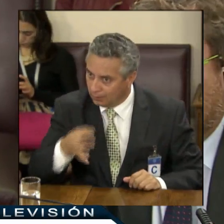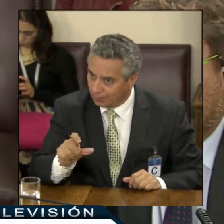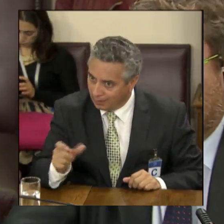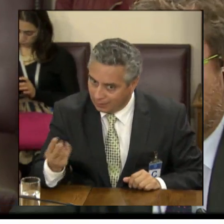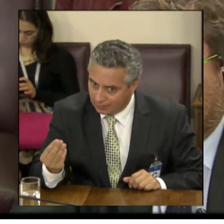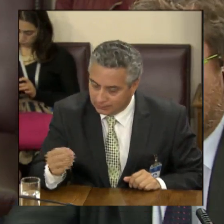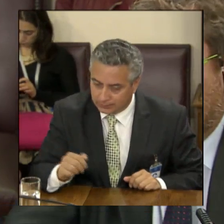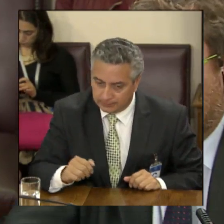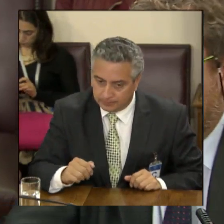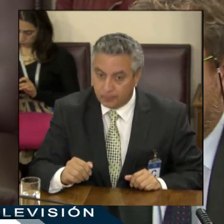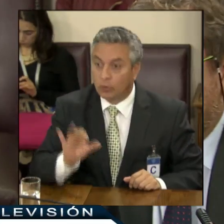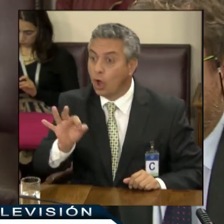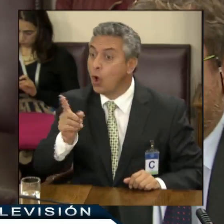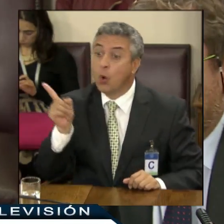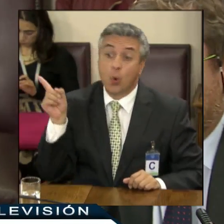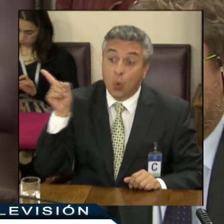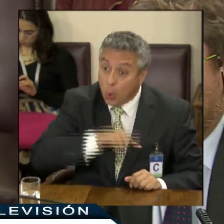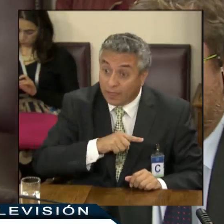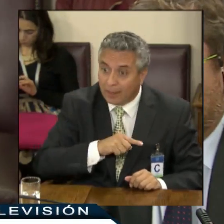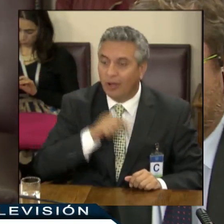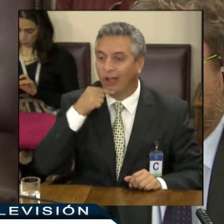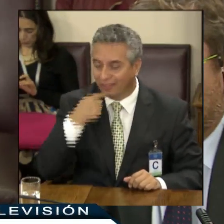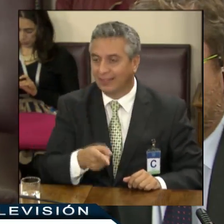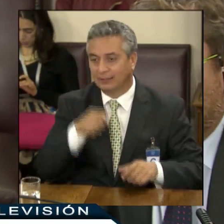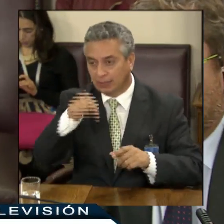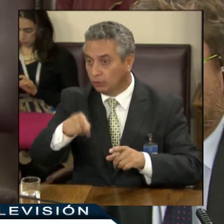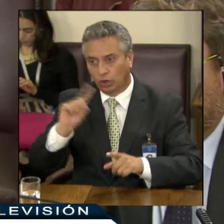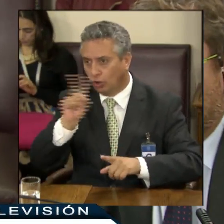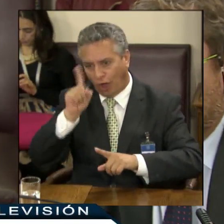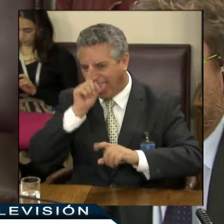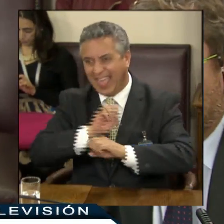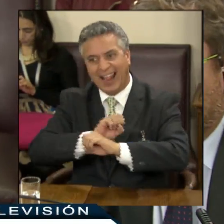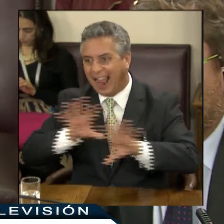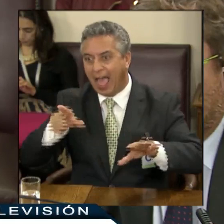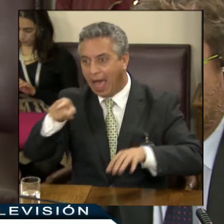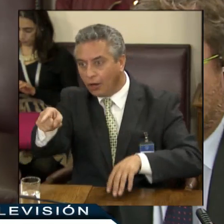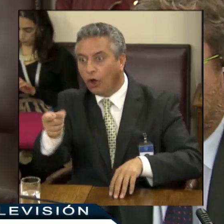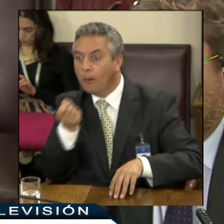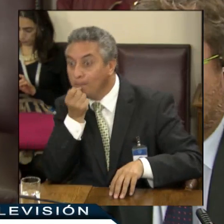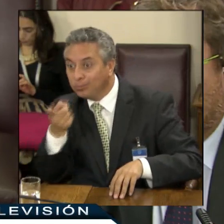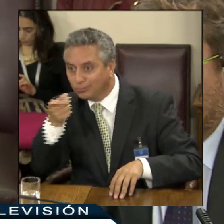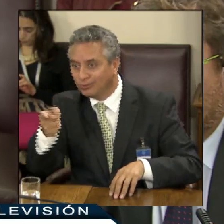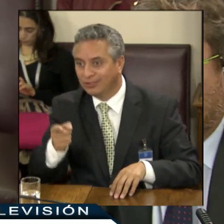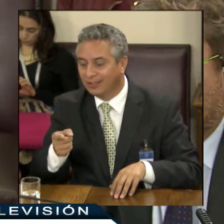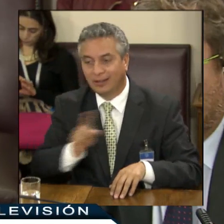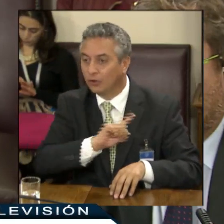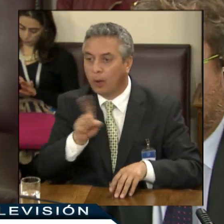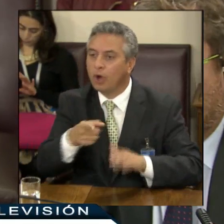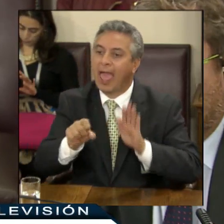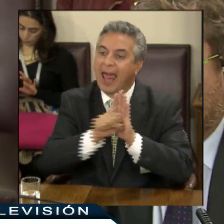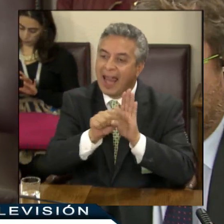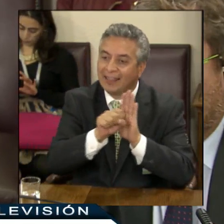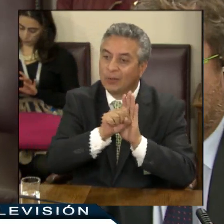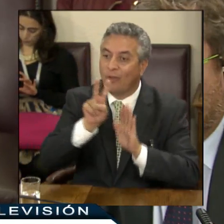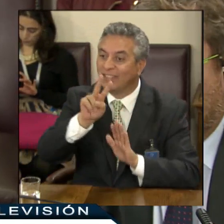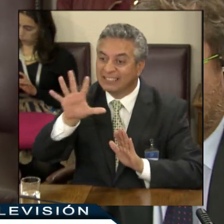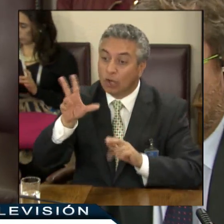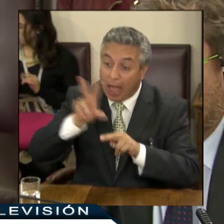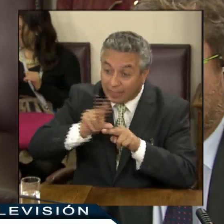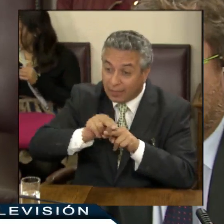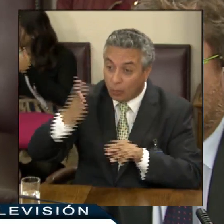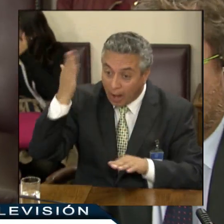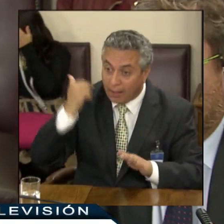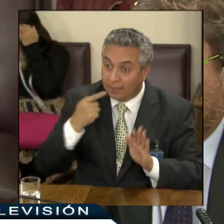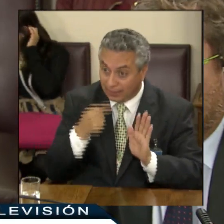oculto por último es importante dejar Claro que no es efectivo lo que señala el denunciante en cuanto a que el Antiguo artículo 25 contemplado una